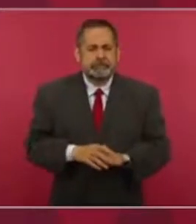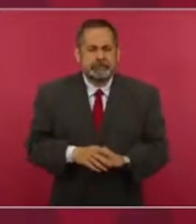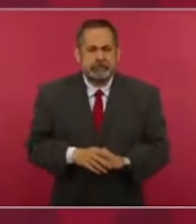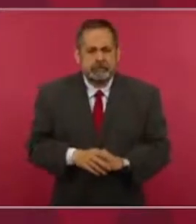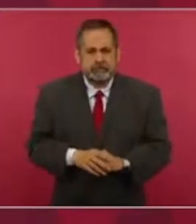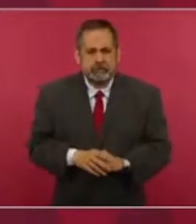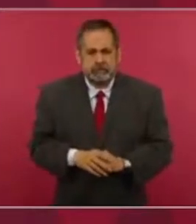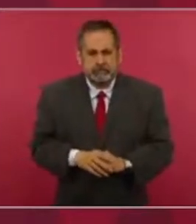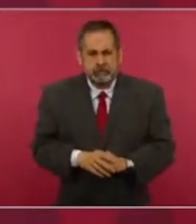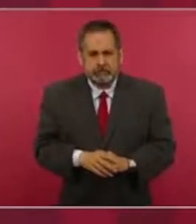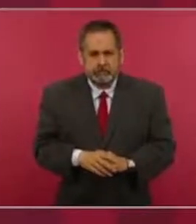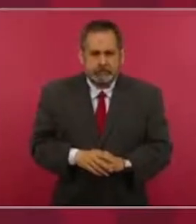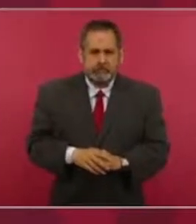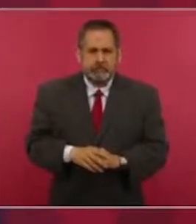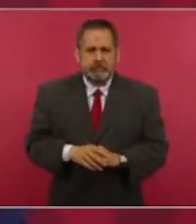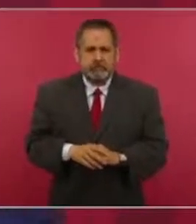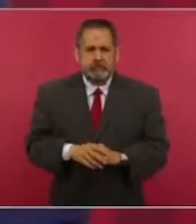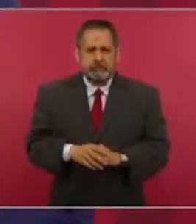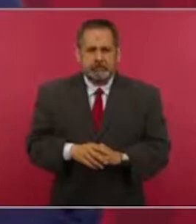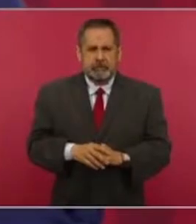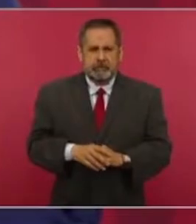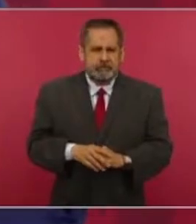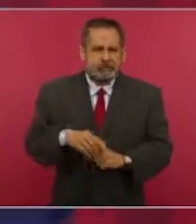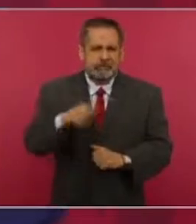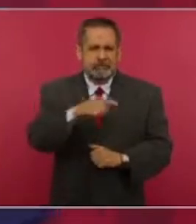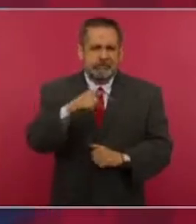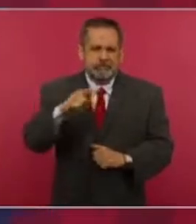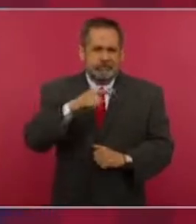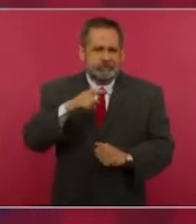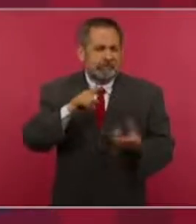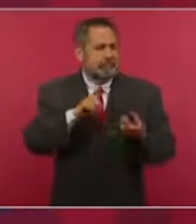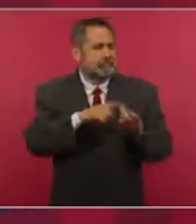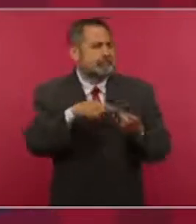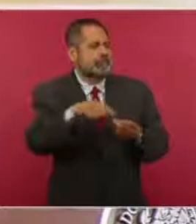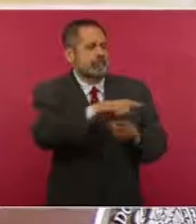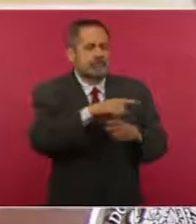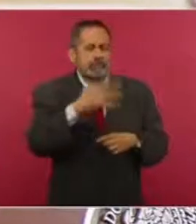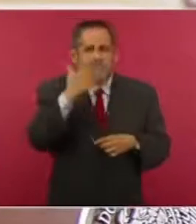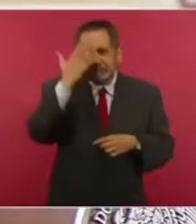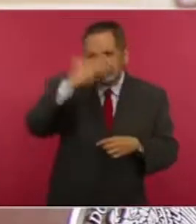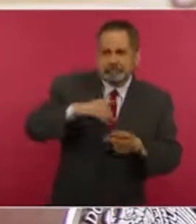el frío sabe dónde se arrima.